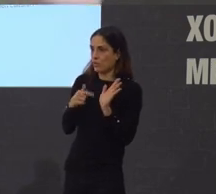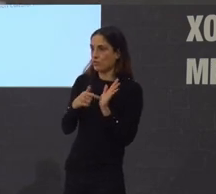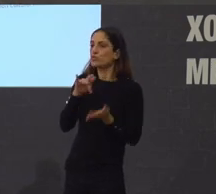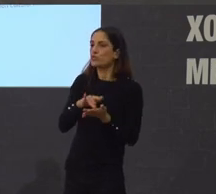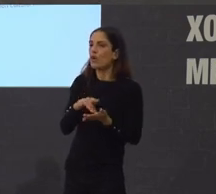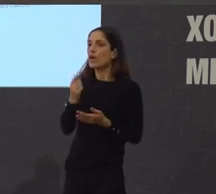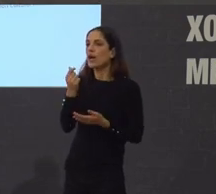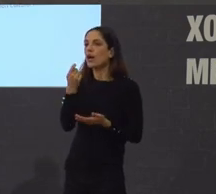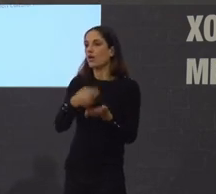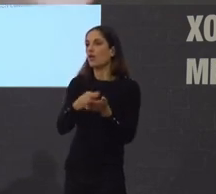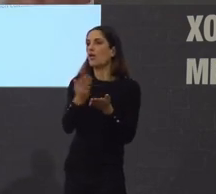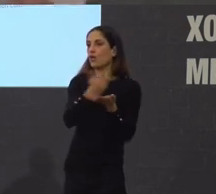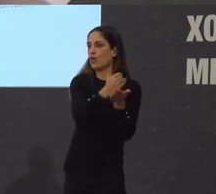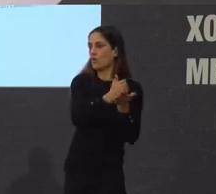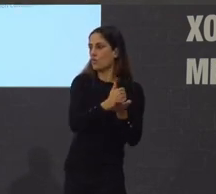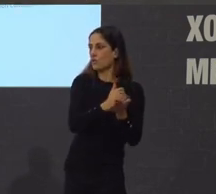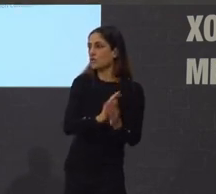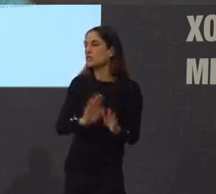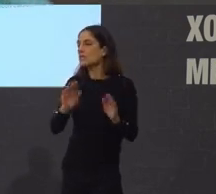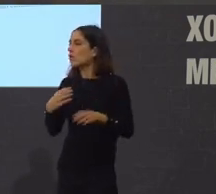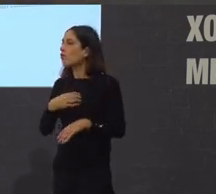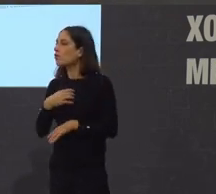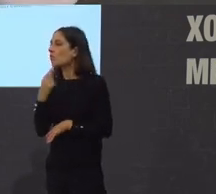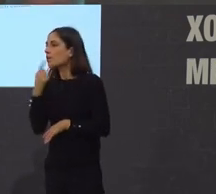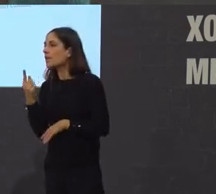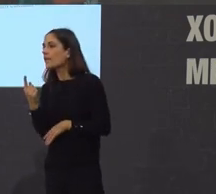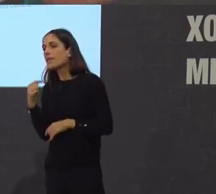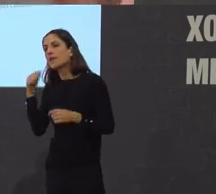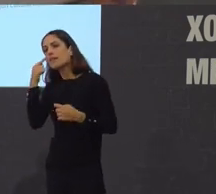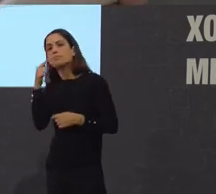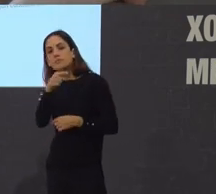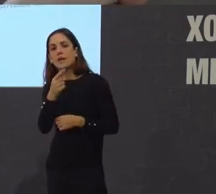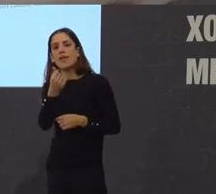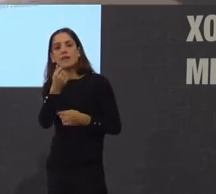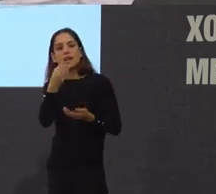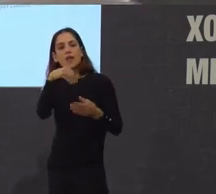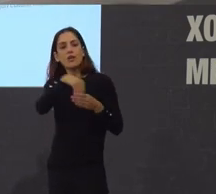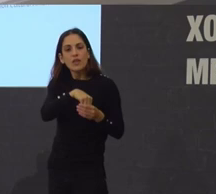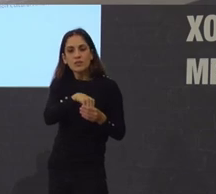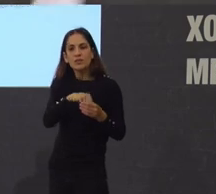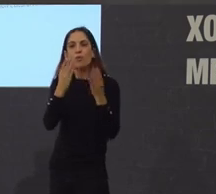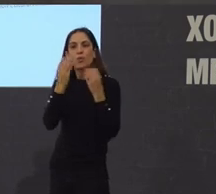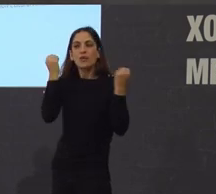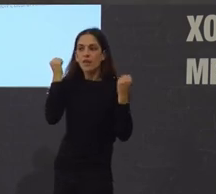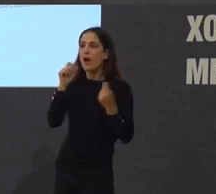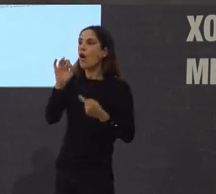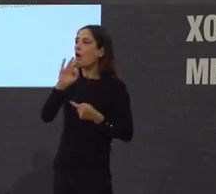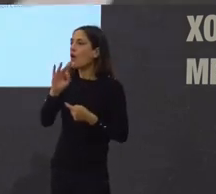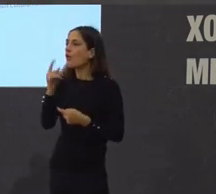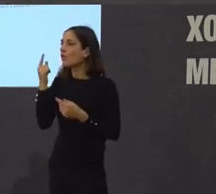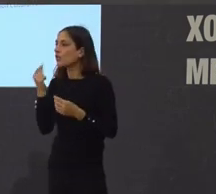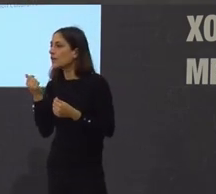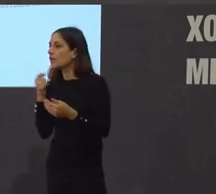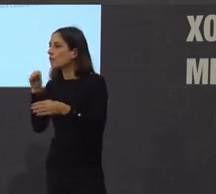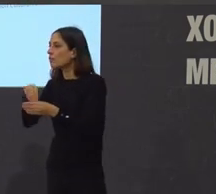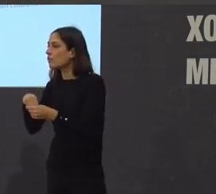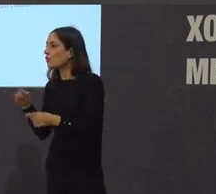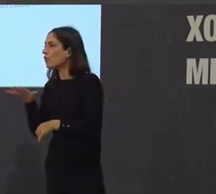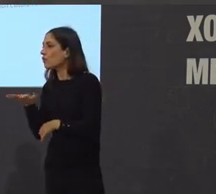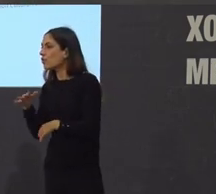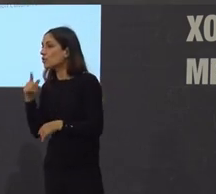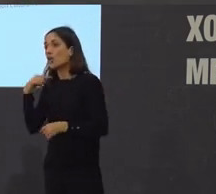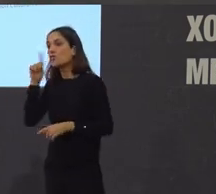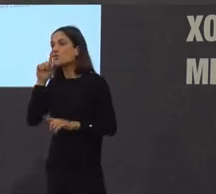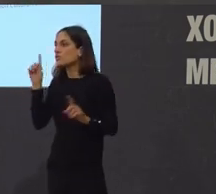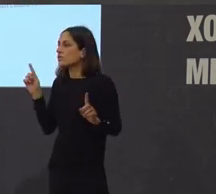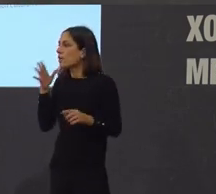efectuarán los cobros pero claro no podía decir si se ingresarán a un hombre la caixa la guardia cívica porque era tal el descontrol que no podía saberse